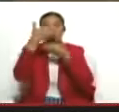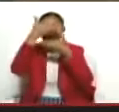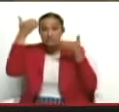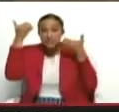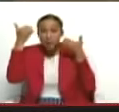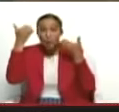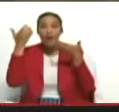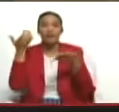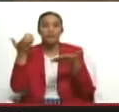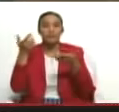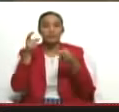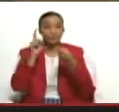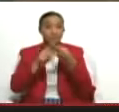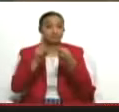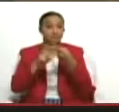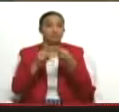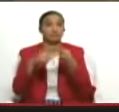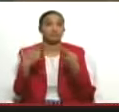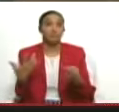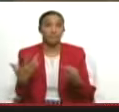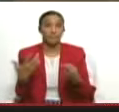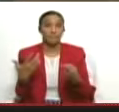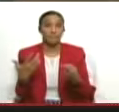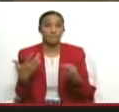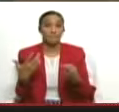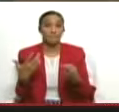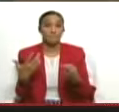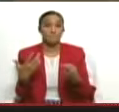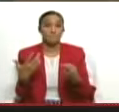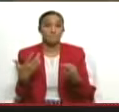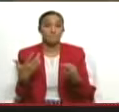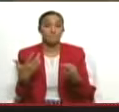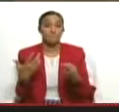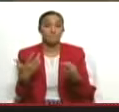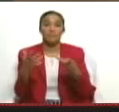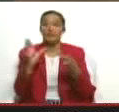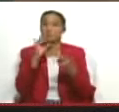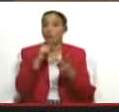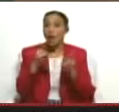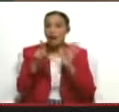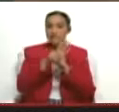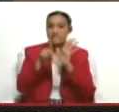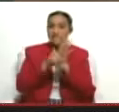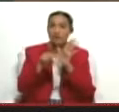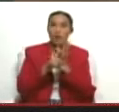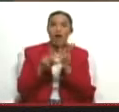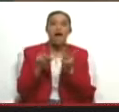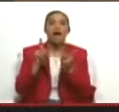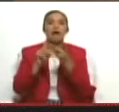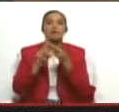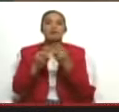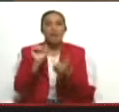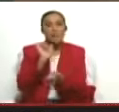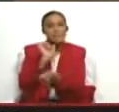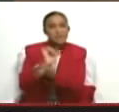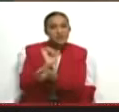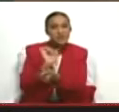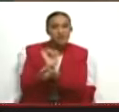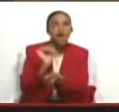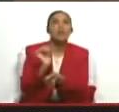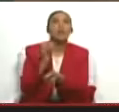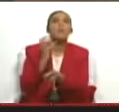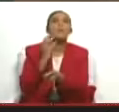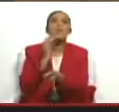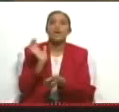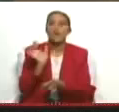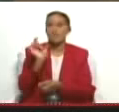secuestro el pase de de privativa y legítima de libertad por un órgano en este caso un órgano